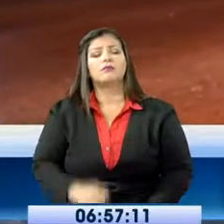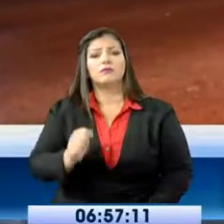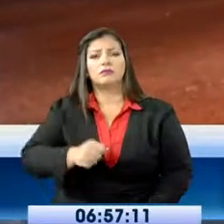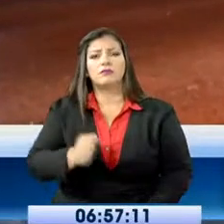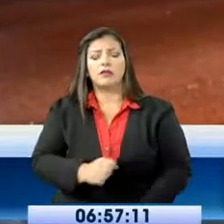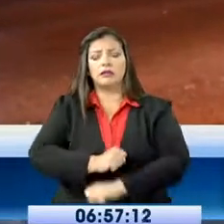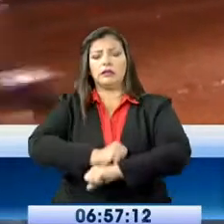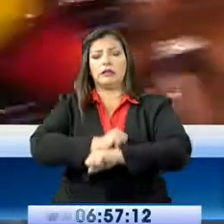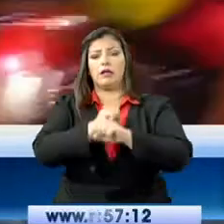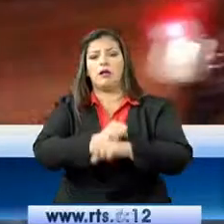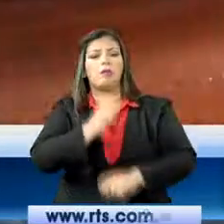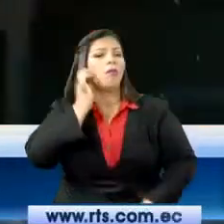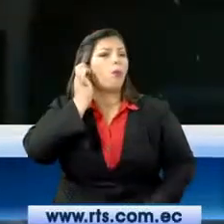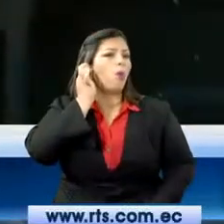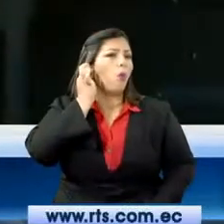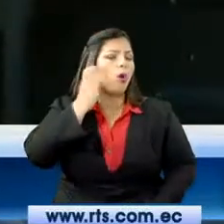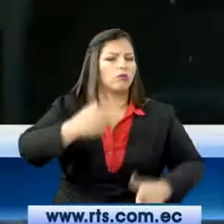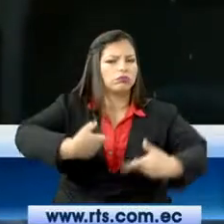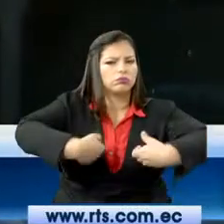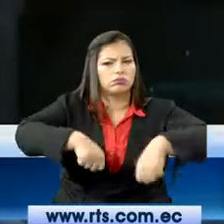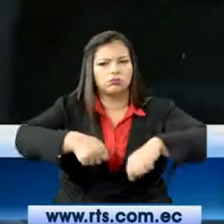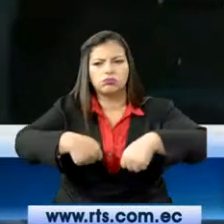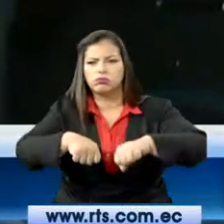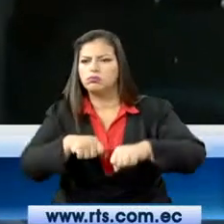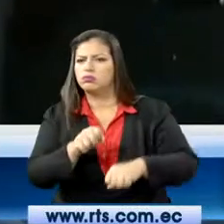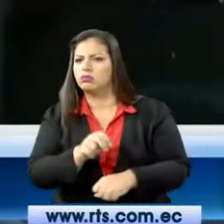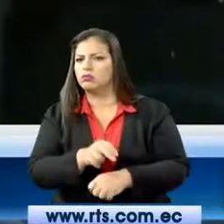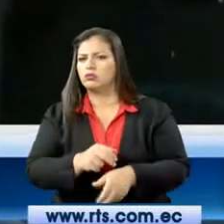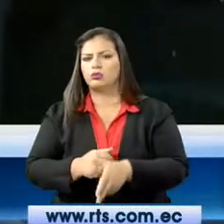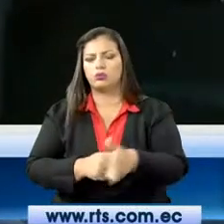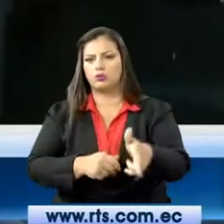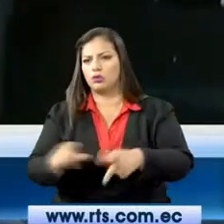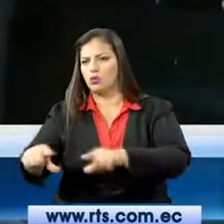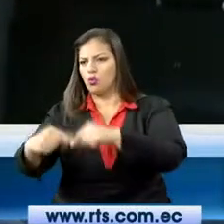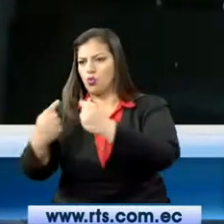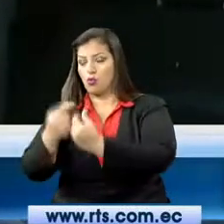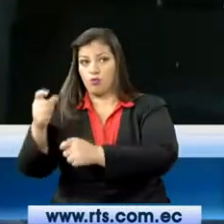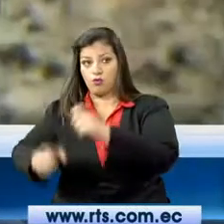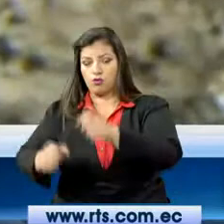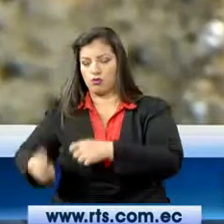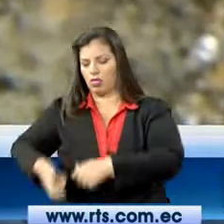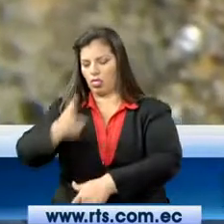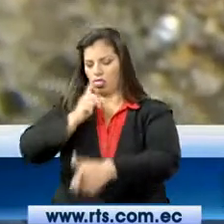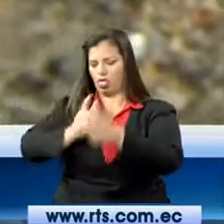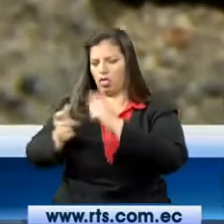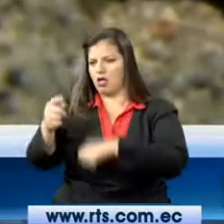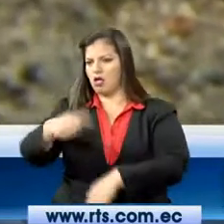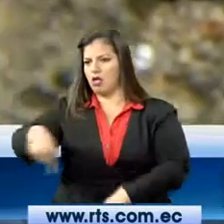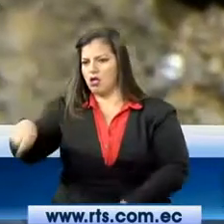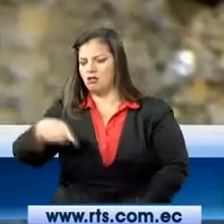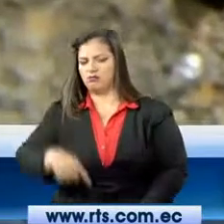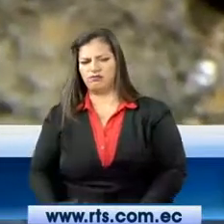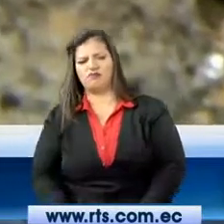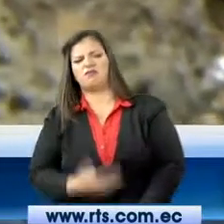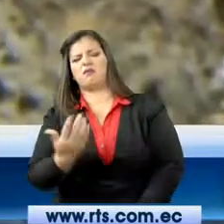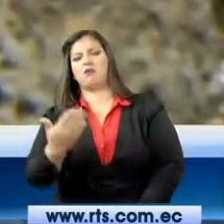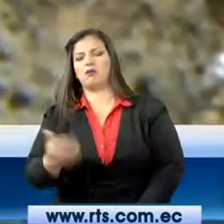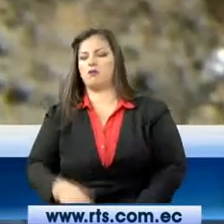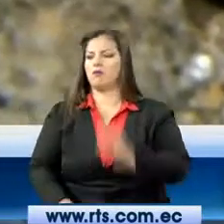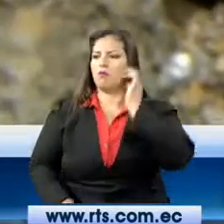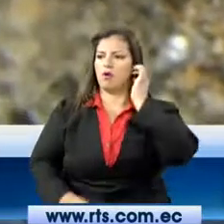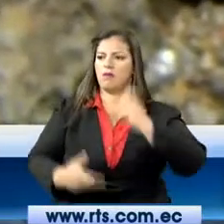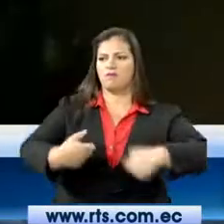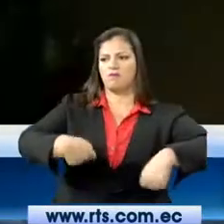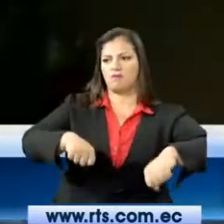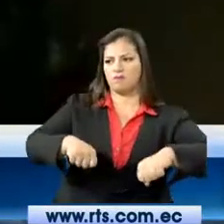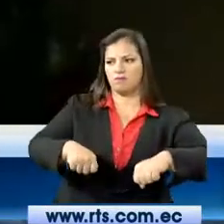de los manes que estaban bebiendo ese grupo de allá dijeron algo. ¿Sí me entiendes? Y a lo que los manes dijeron algo, la man se le parqueó y los amenazó a